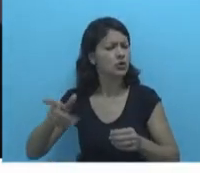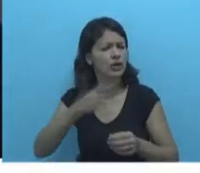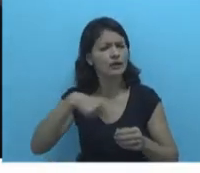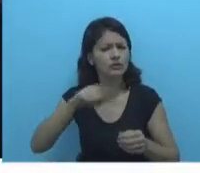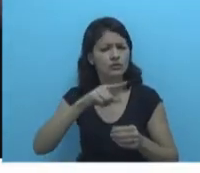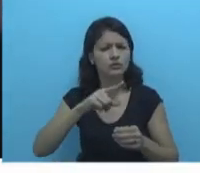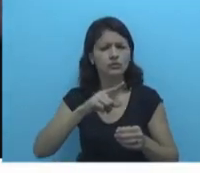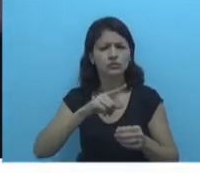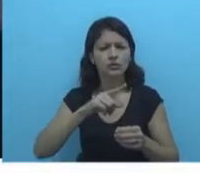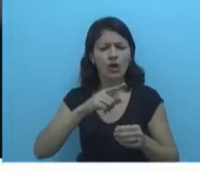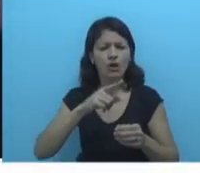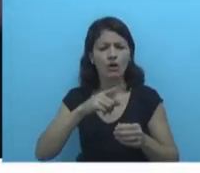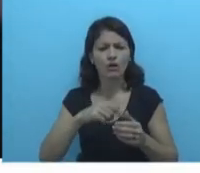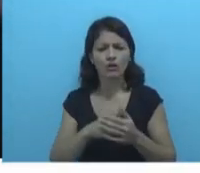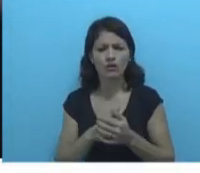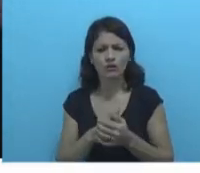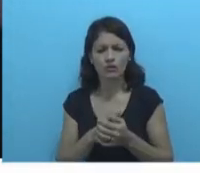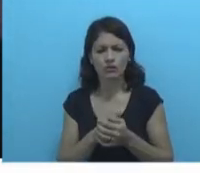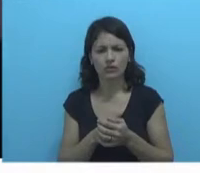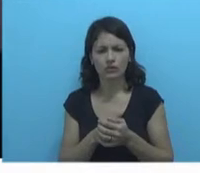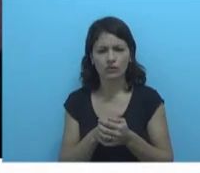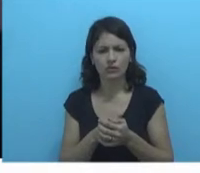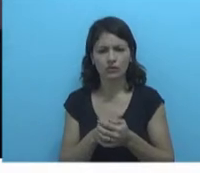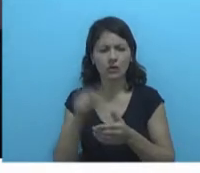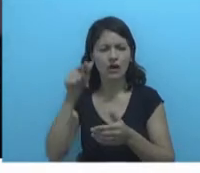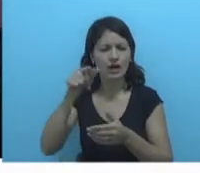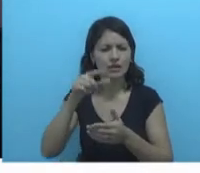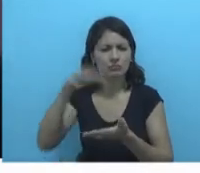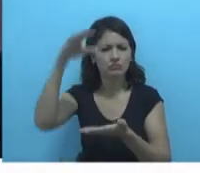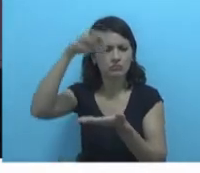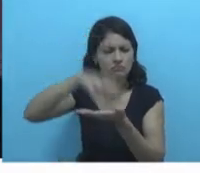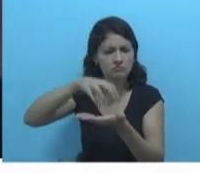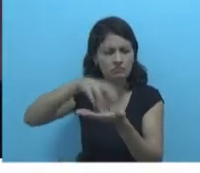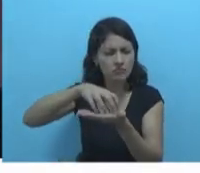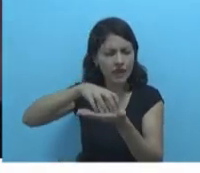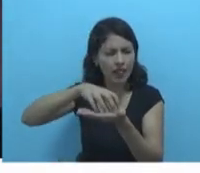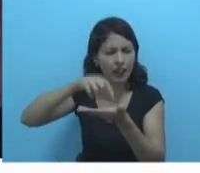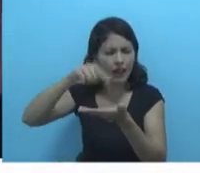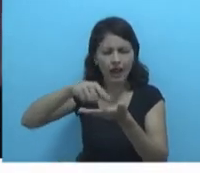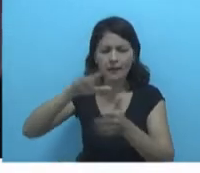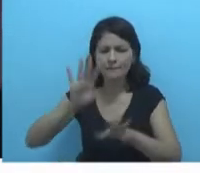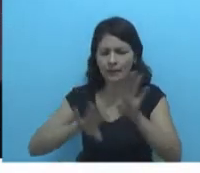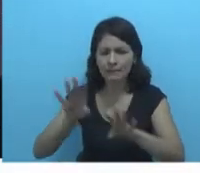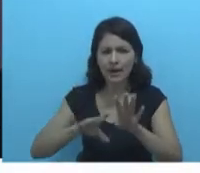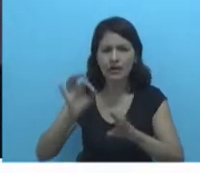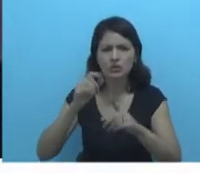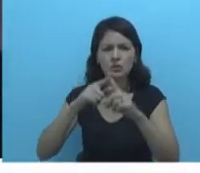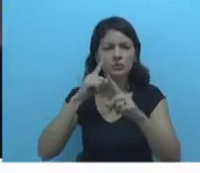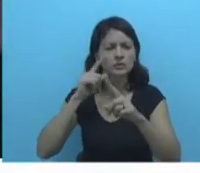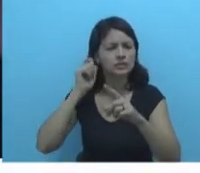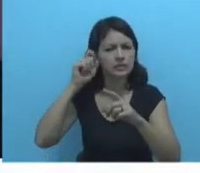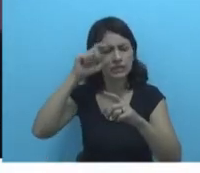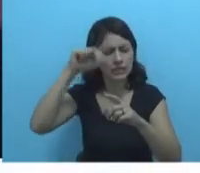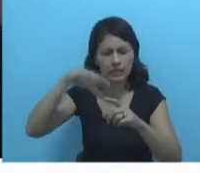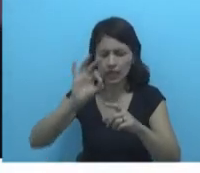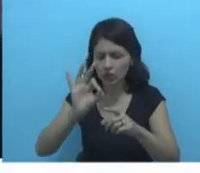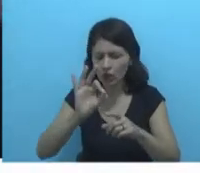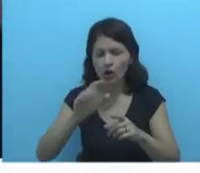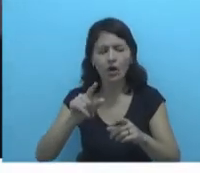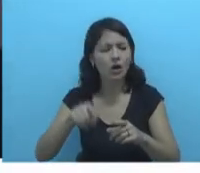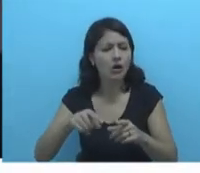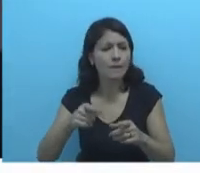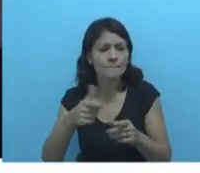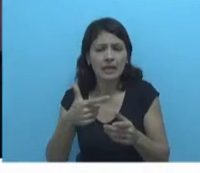lados, el ingrediente que tiene una planta de oxígeno que no se la habilita. Dice esta persona,